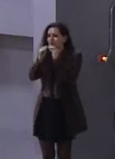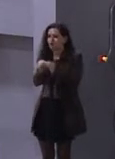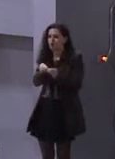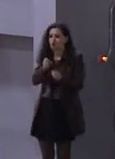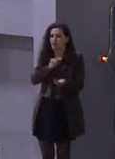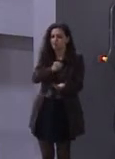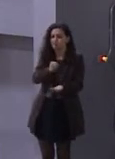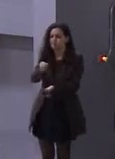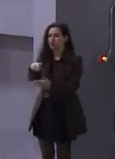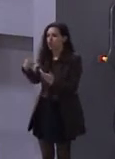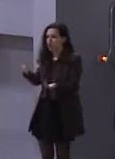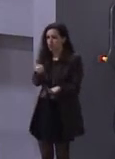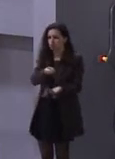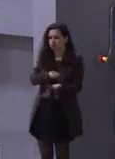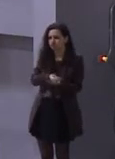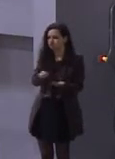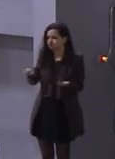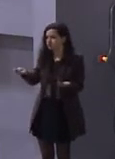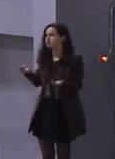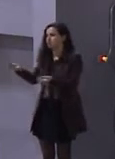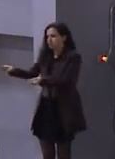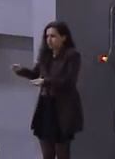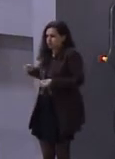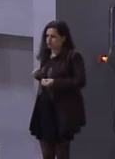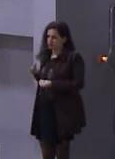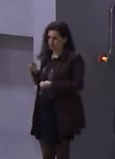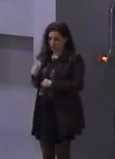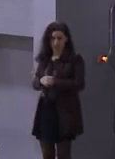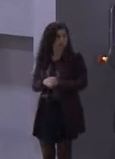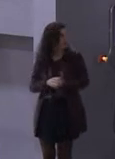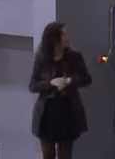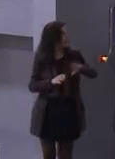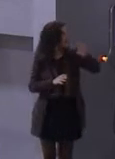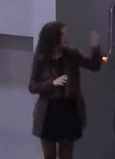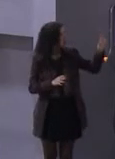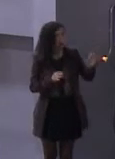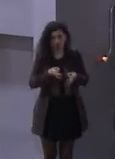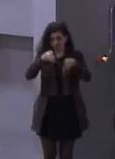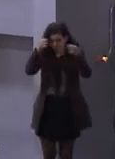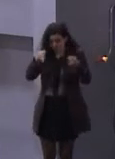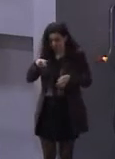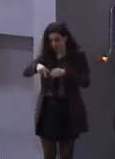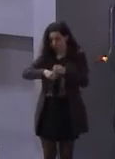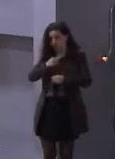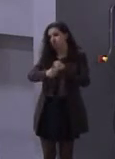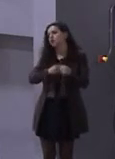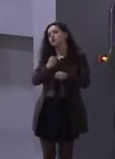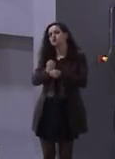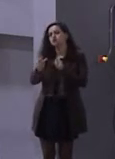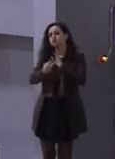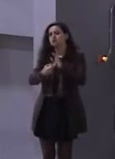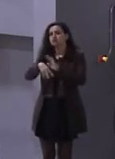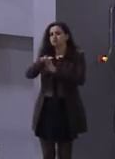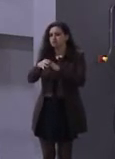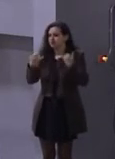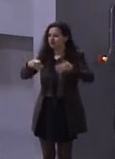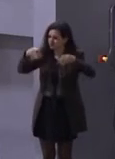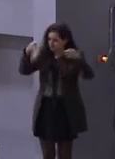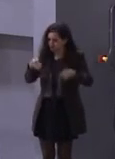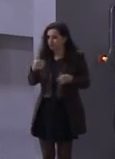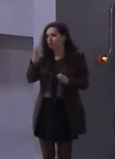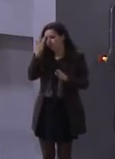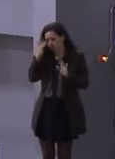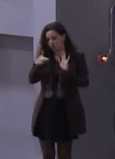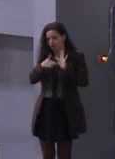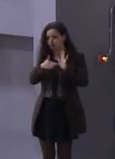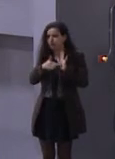distribución, vamos a recibir recursos. Esta proyección ya la tenemos con certeza para el 2019, porque está la resolución en